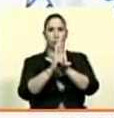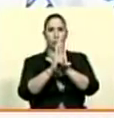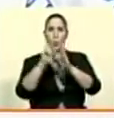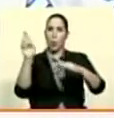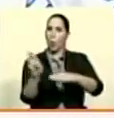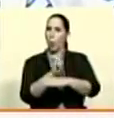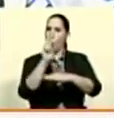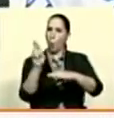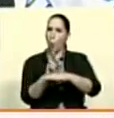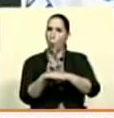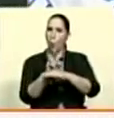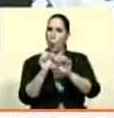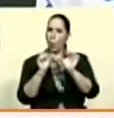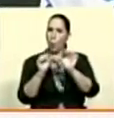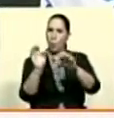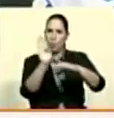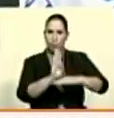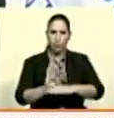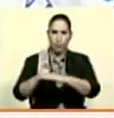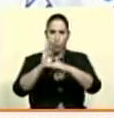del patrimonio público.